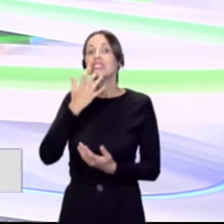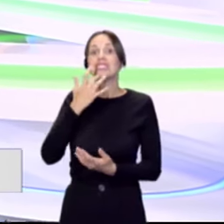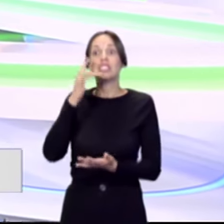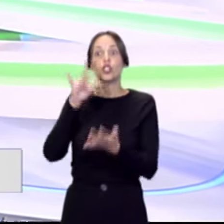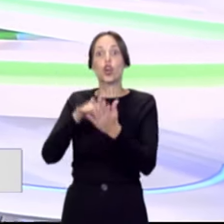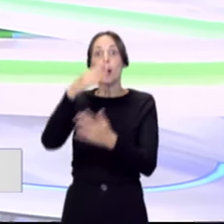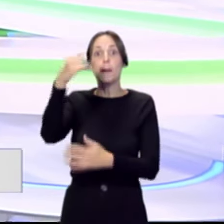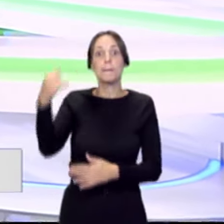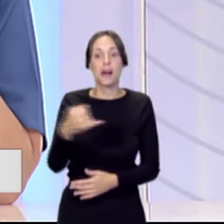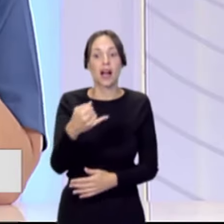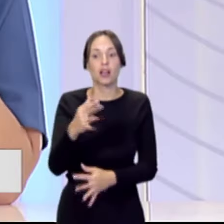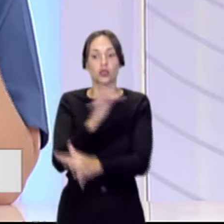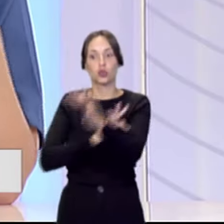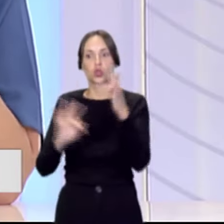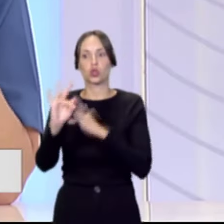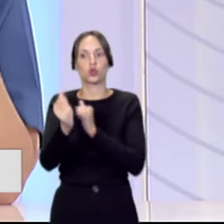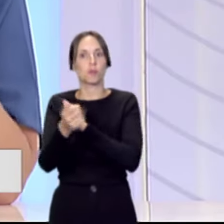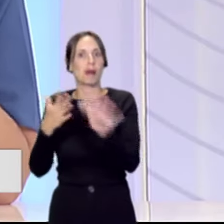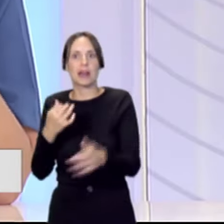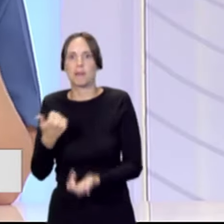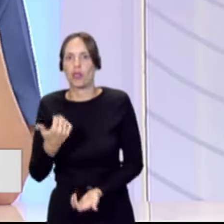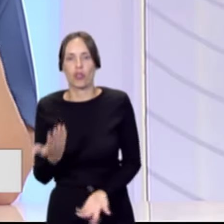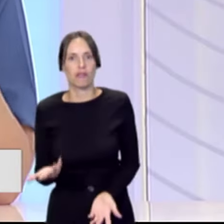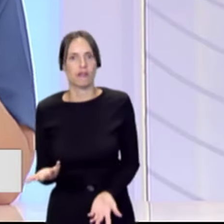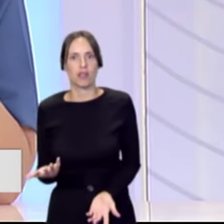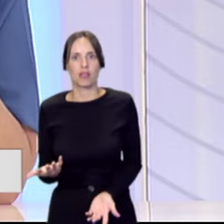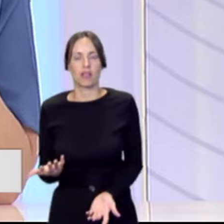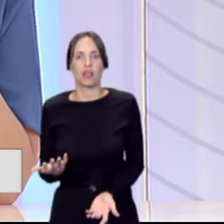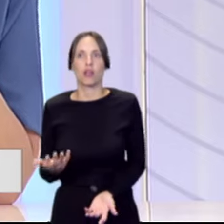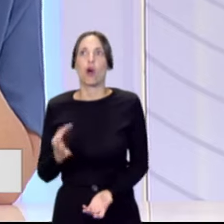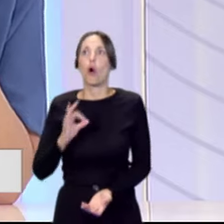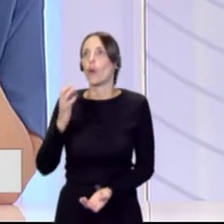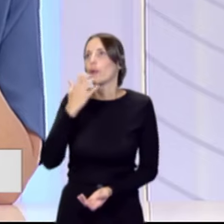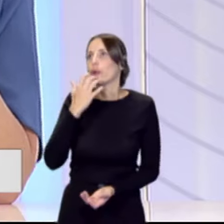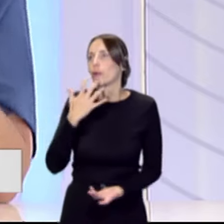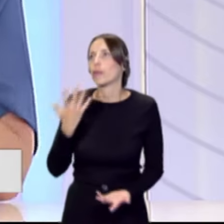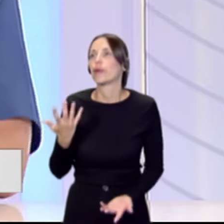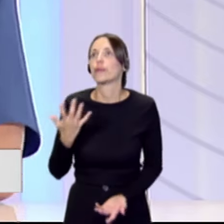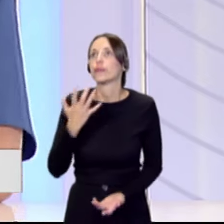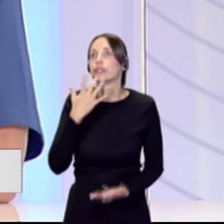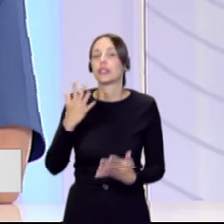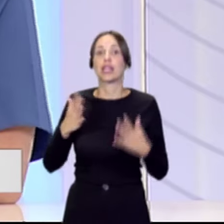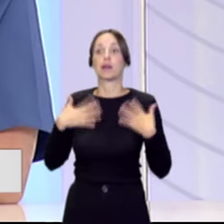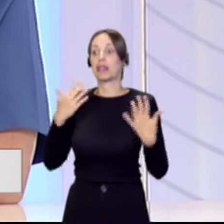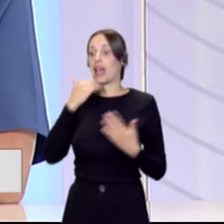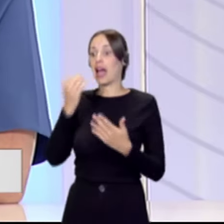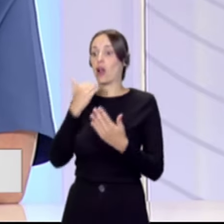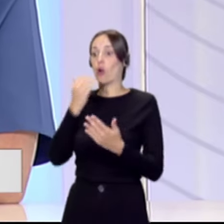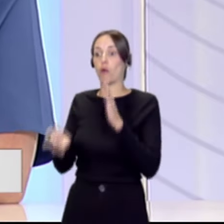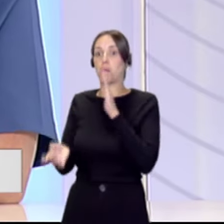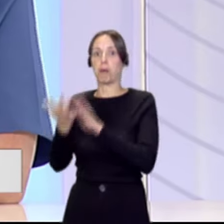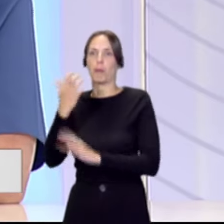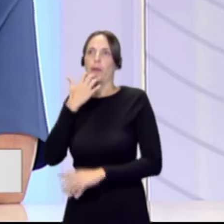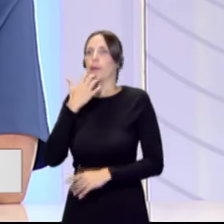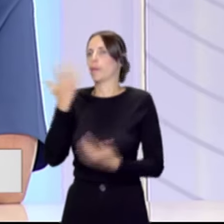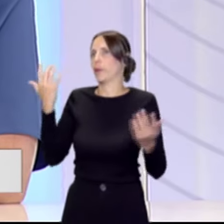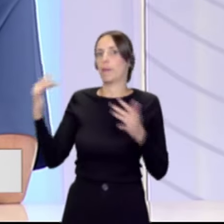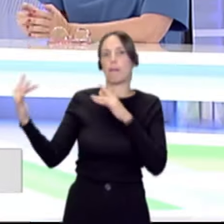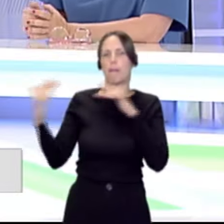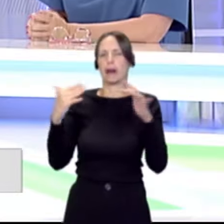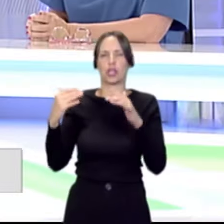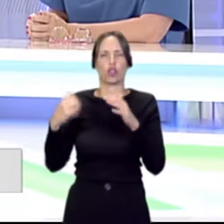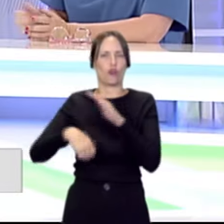ejemplo, para poder contratar un poco sobre la marcha para, pues, lo que decía Antonio, oye, pues mira, es que este domingo hay derbi, sí. Pues a lo